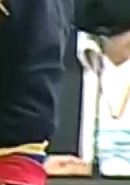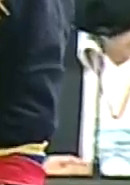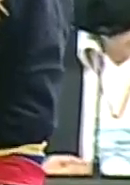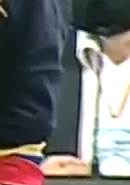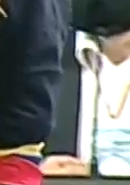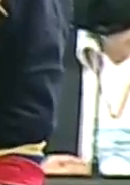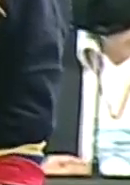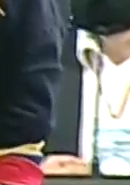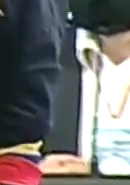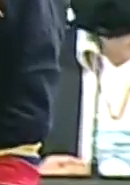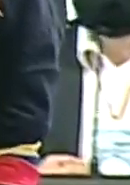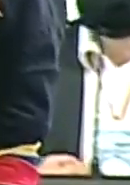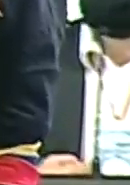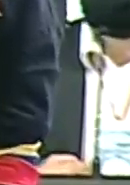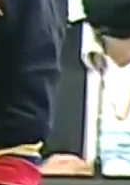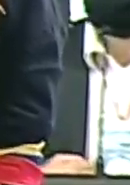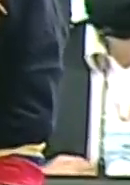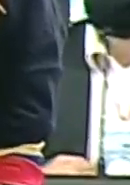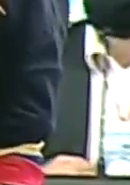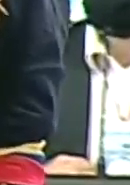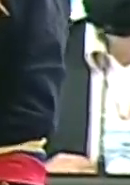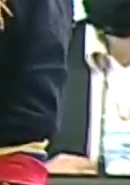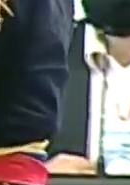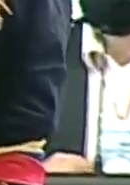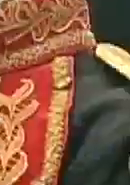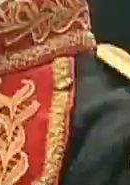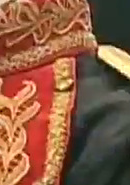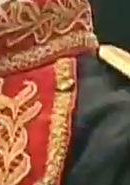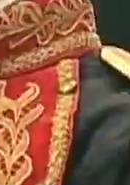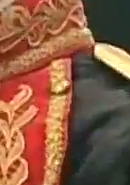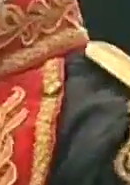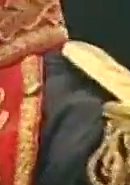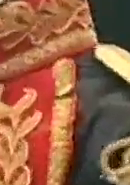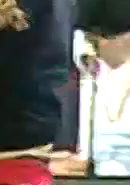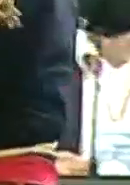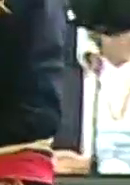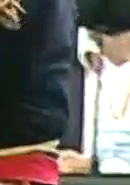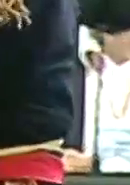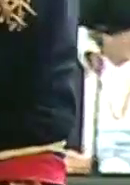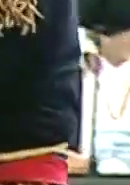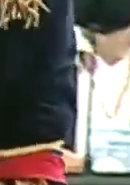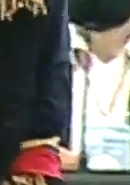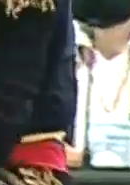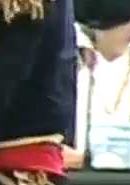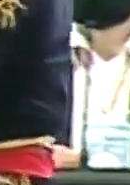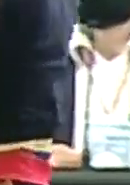grandes que se reunieron para hablar de la libertad de América del Sur.